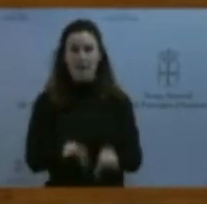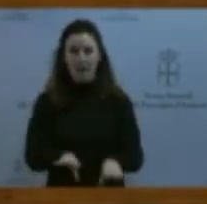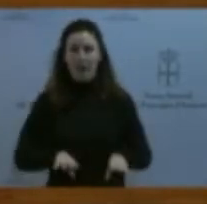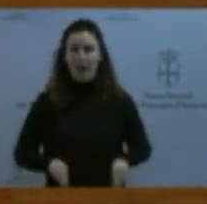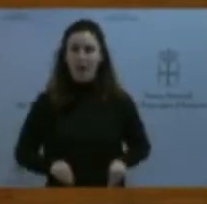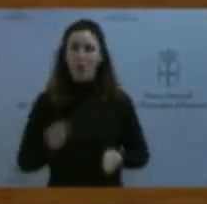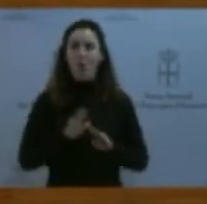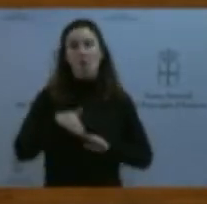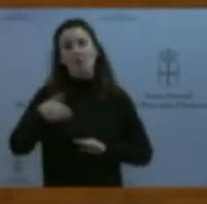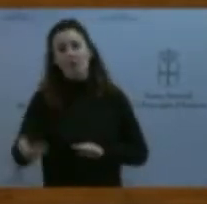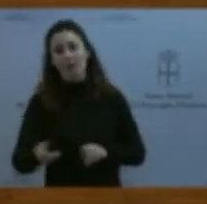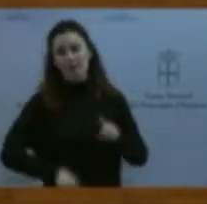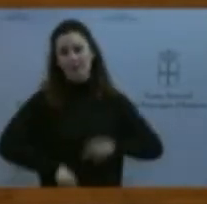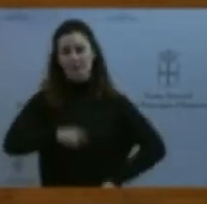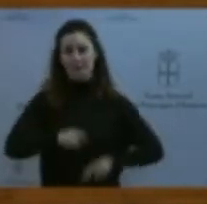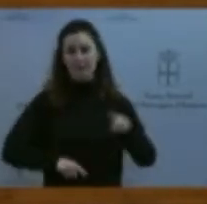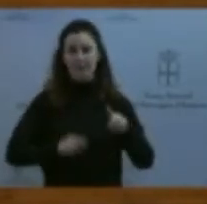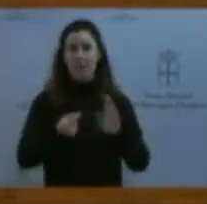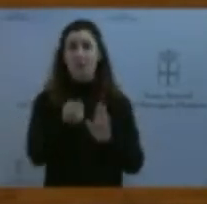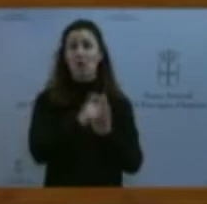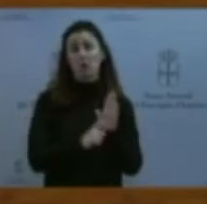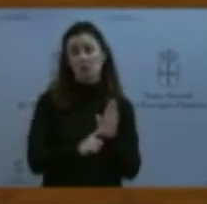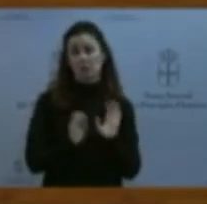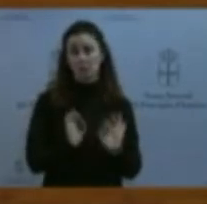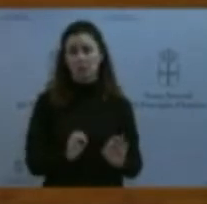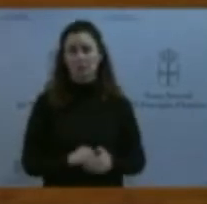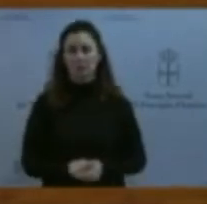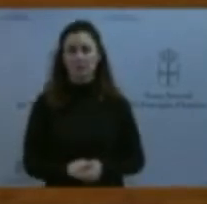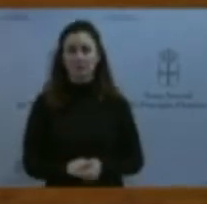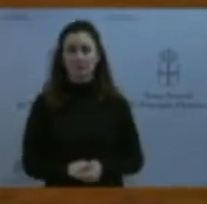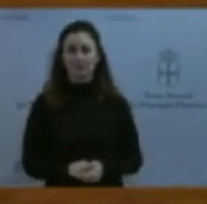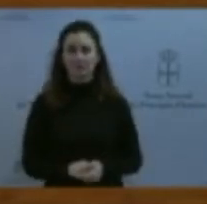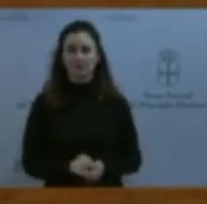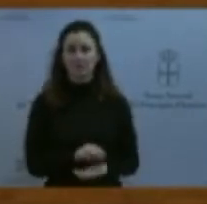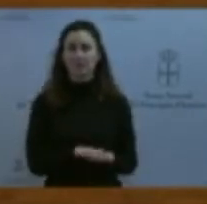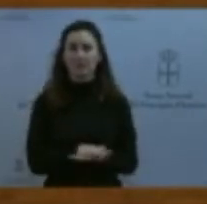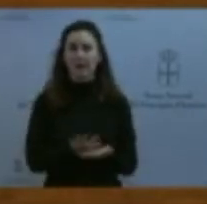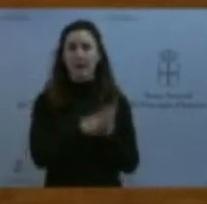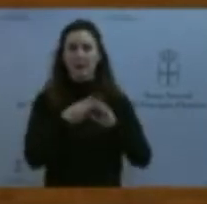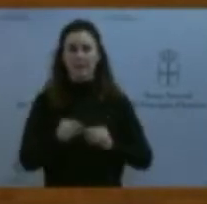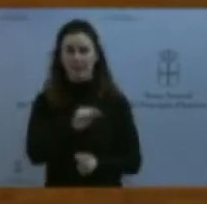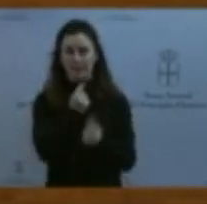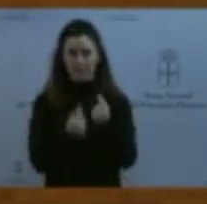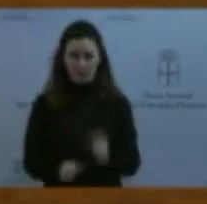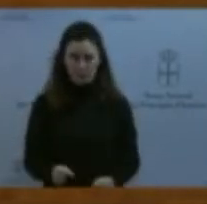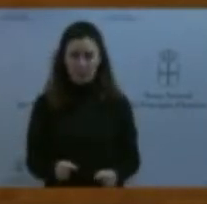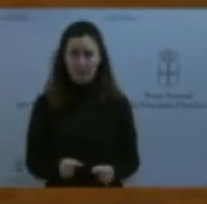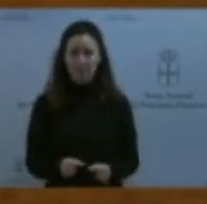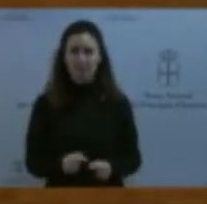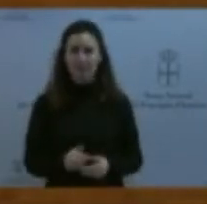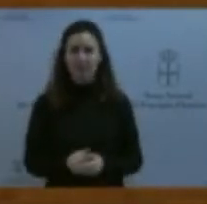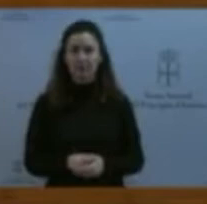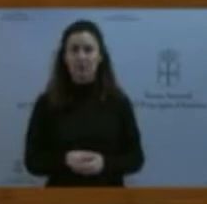puntuaciones correspondientes. En cuanto a la aplicación presupuestaria, en la convocatoria actual, que había